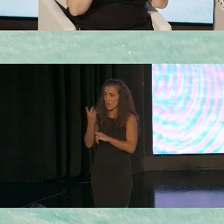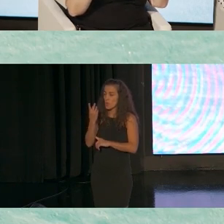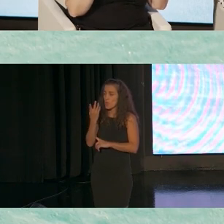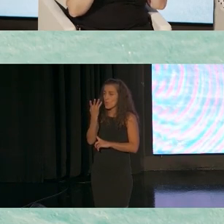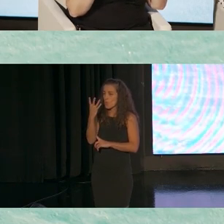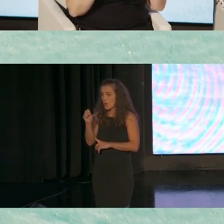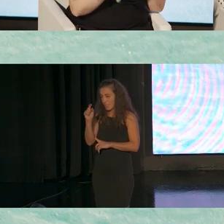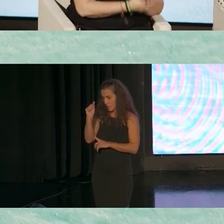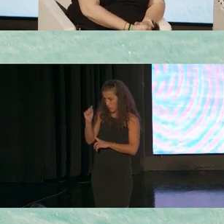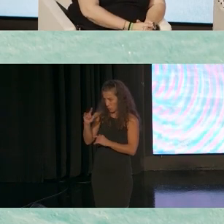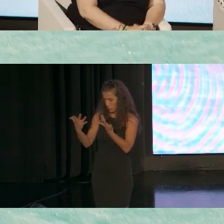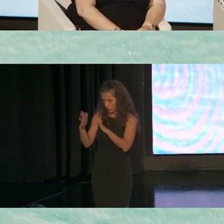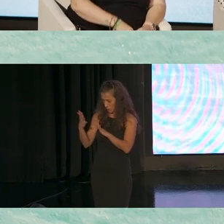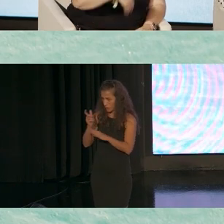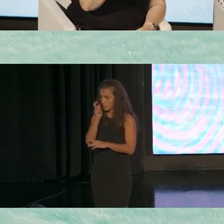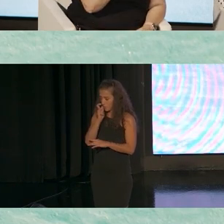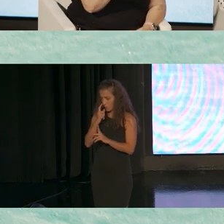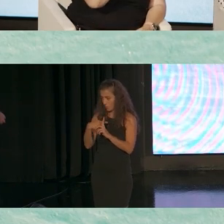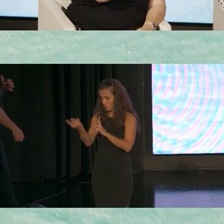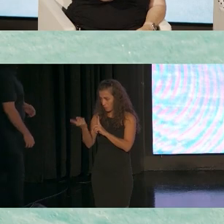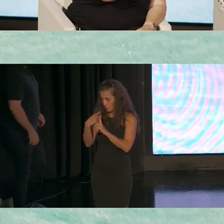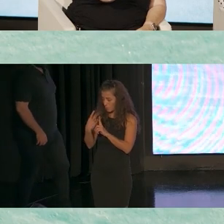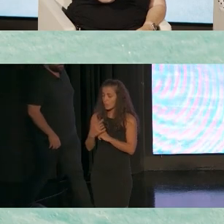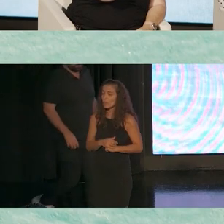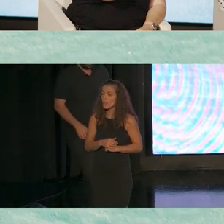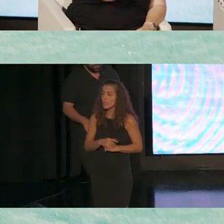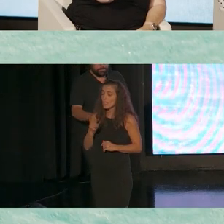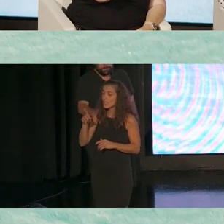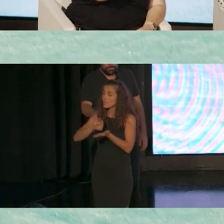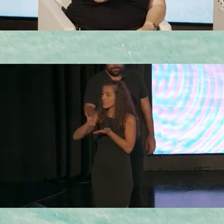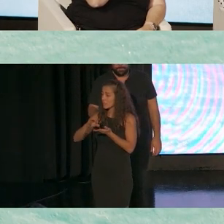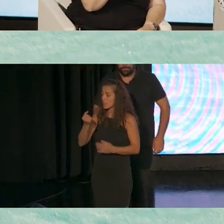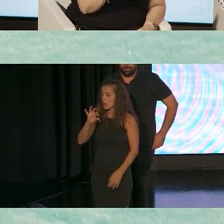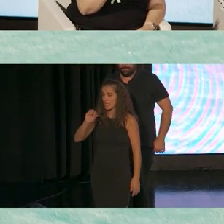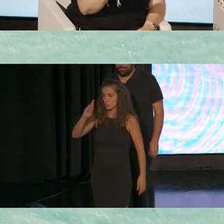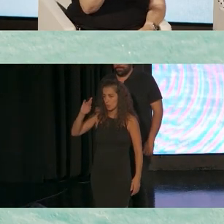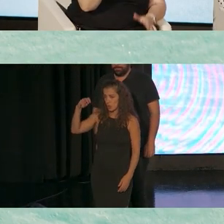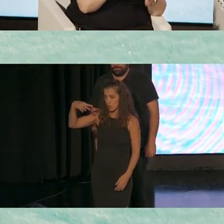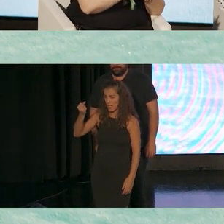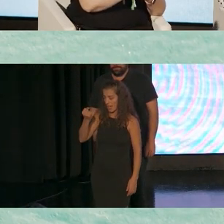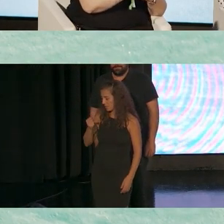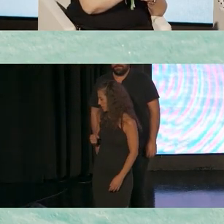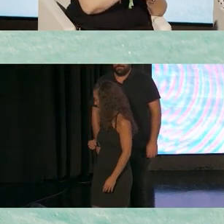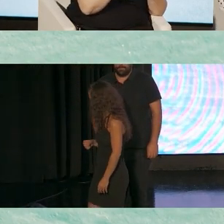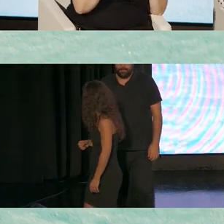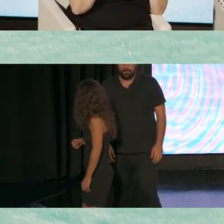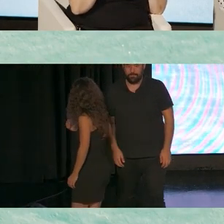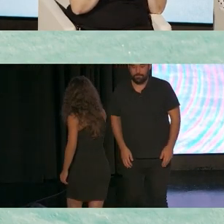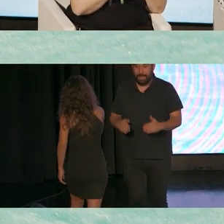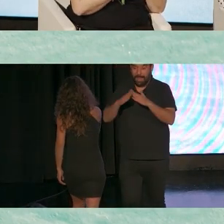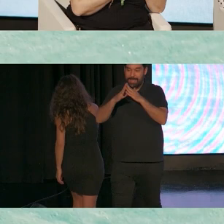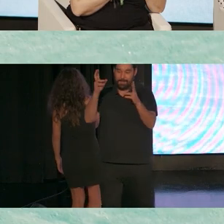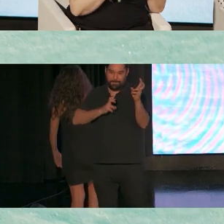minutos más o menos Entonces el servicio de asprona de atención temp asprona bierzo venía a casa